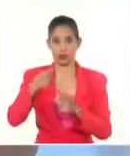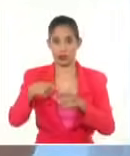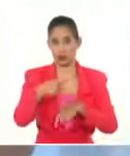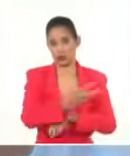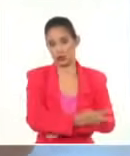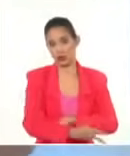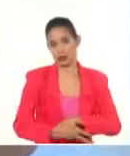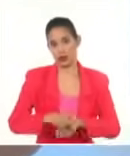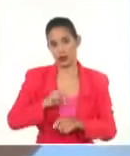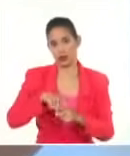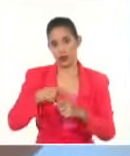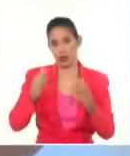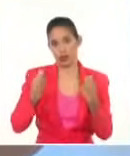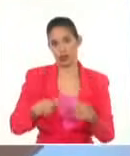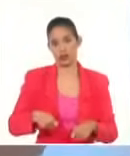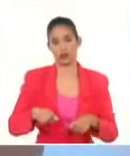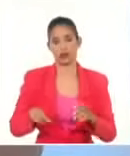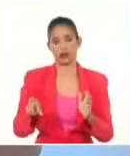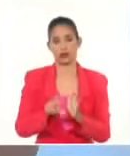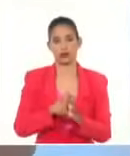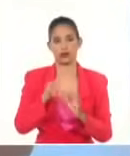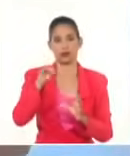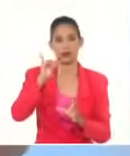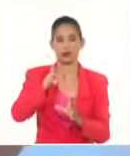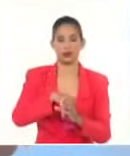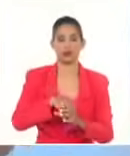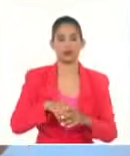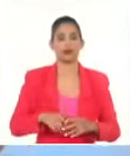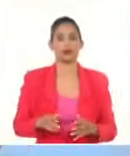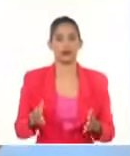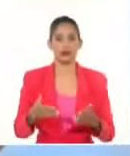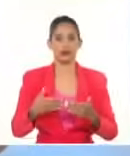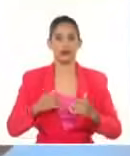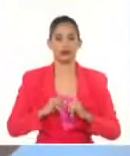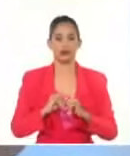otros derechos constitucionales. Lisset Márquez, Canal Cubano de Noticias.